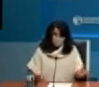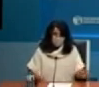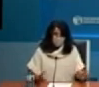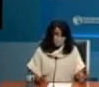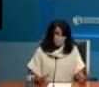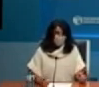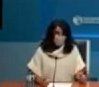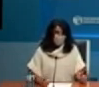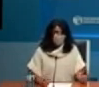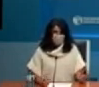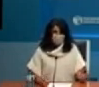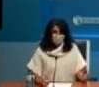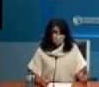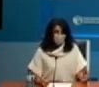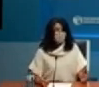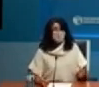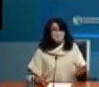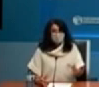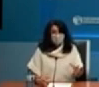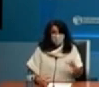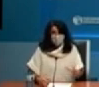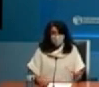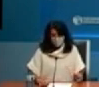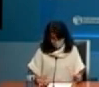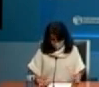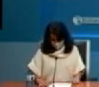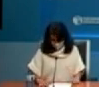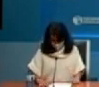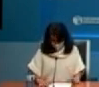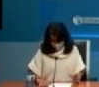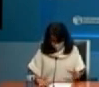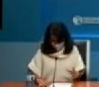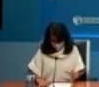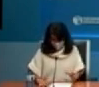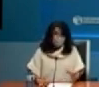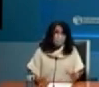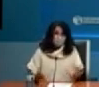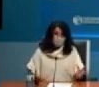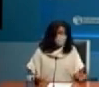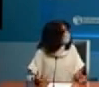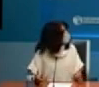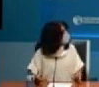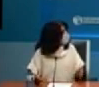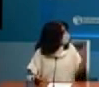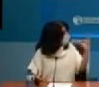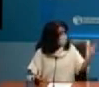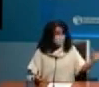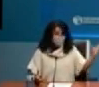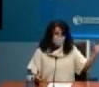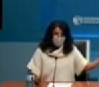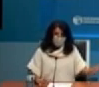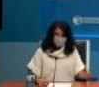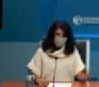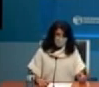algo generalizado como en otros casos. Sí que hemos querido ofrecerle a estos ayuntamientos y también a los centros educativos un material que